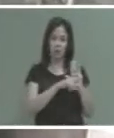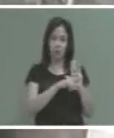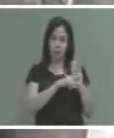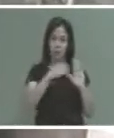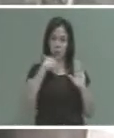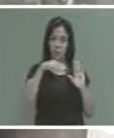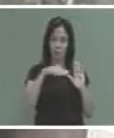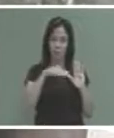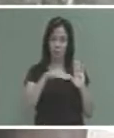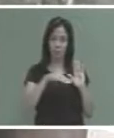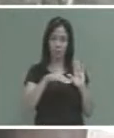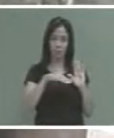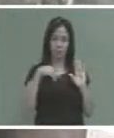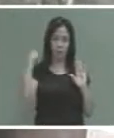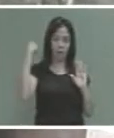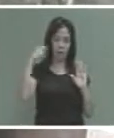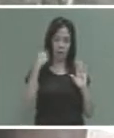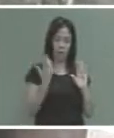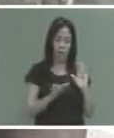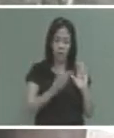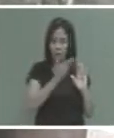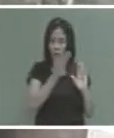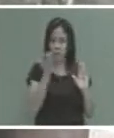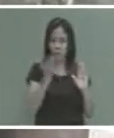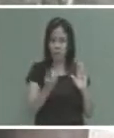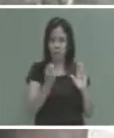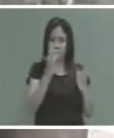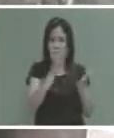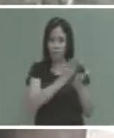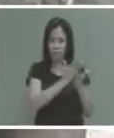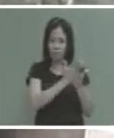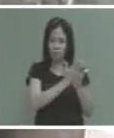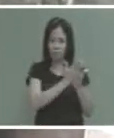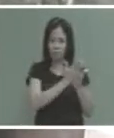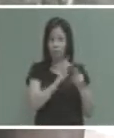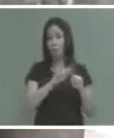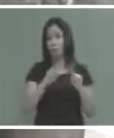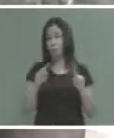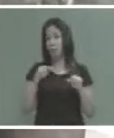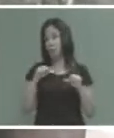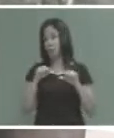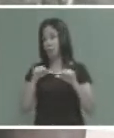por la juventud, por la falta de compromiso y cosas de estas, pero